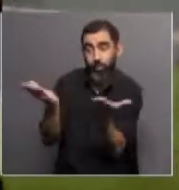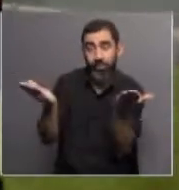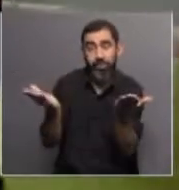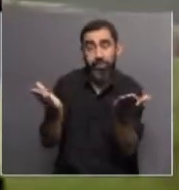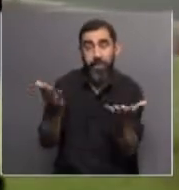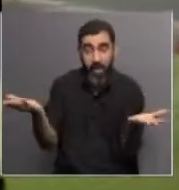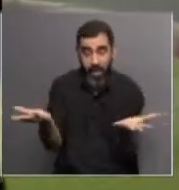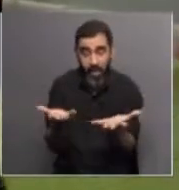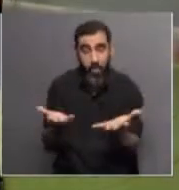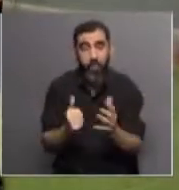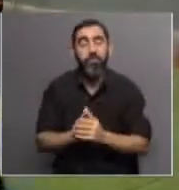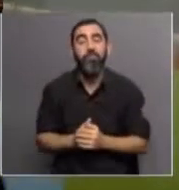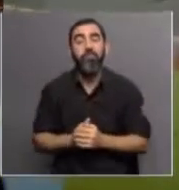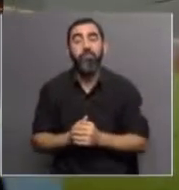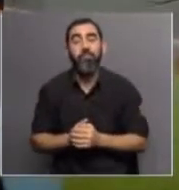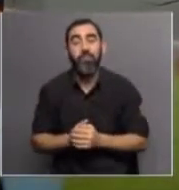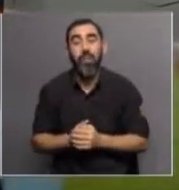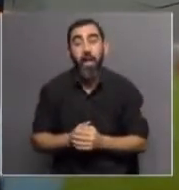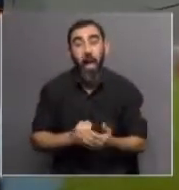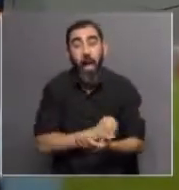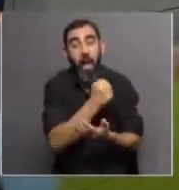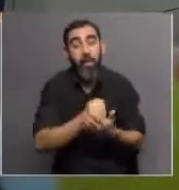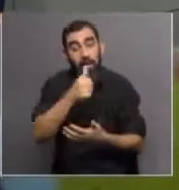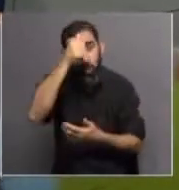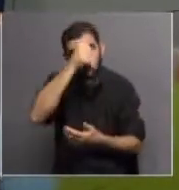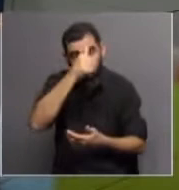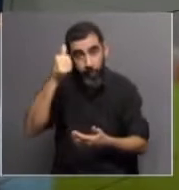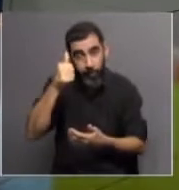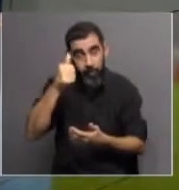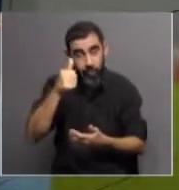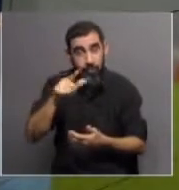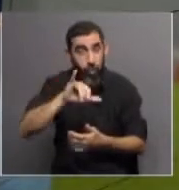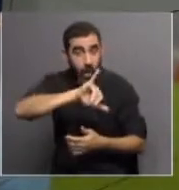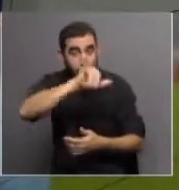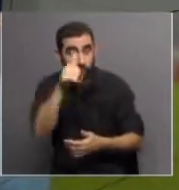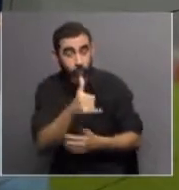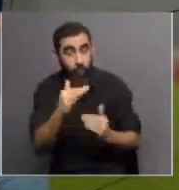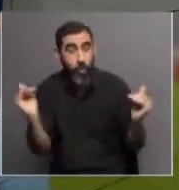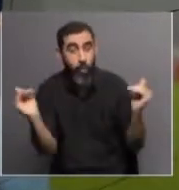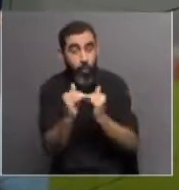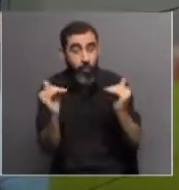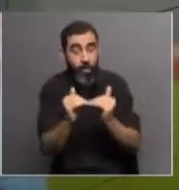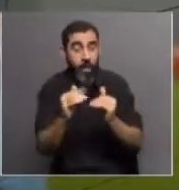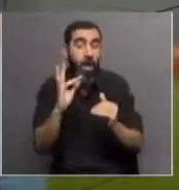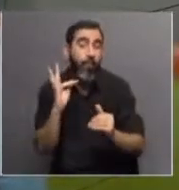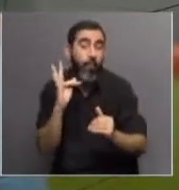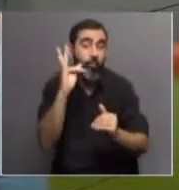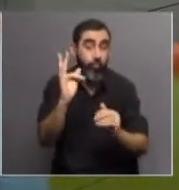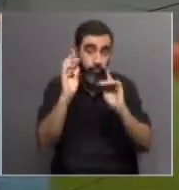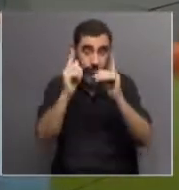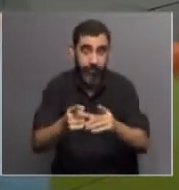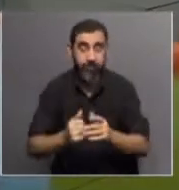foto al día de hoy. En realidad el corte al domingo pasado y esa proyección de la línea azul, que es la de la movilidad, hacia futuro, como tú decías,